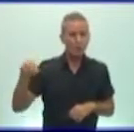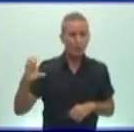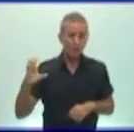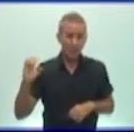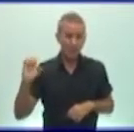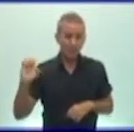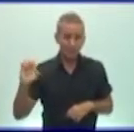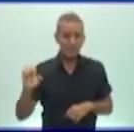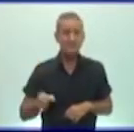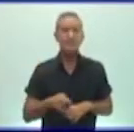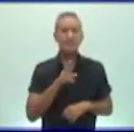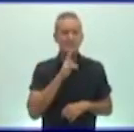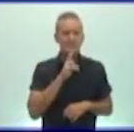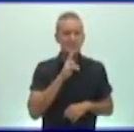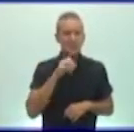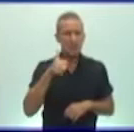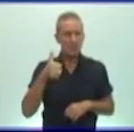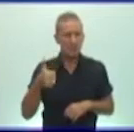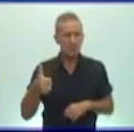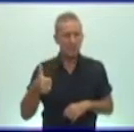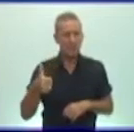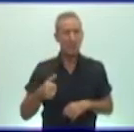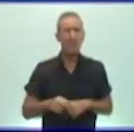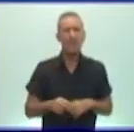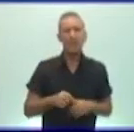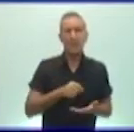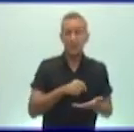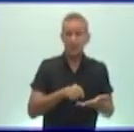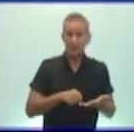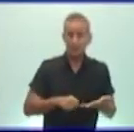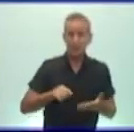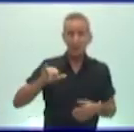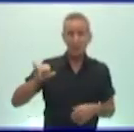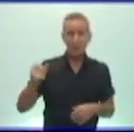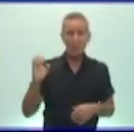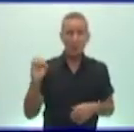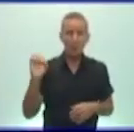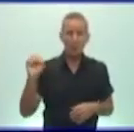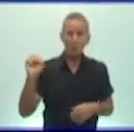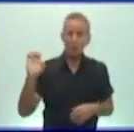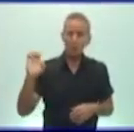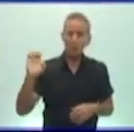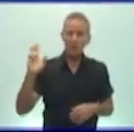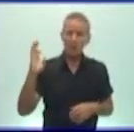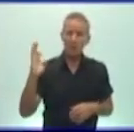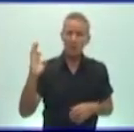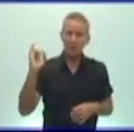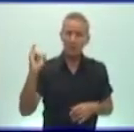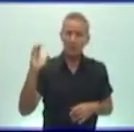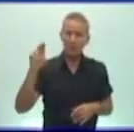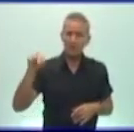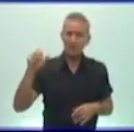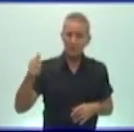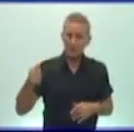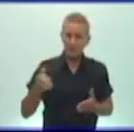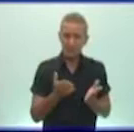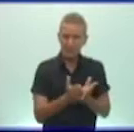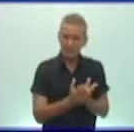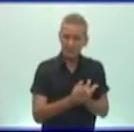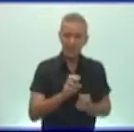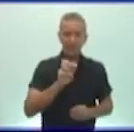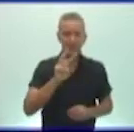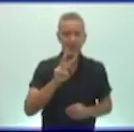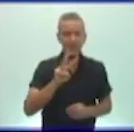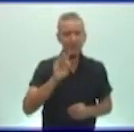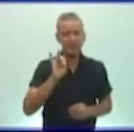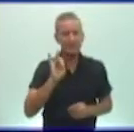Josefina Díaz Entralgo, texto que pueden encontrar en su libro de lectura en la página 38. Por favor,